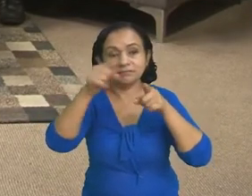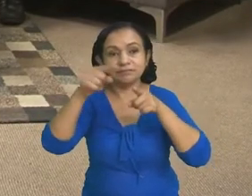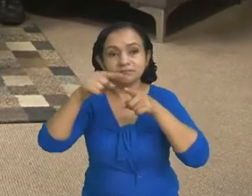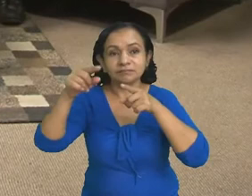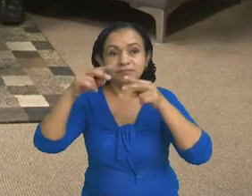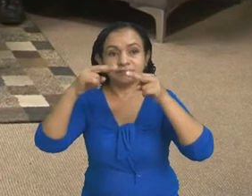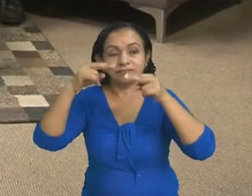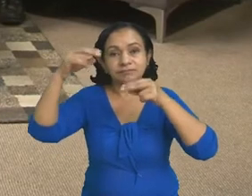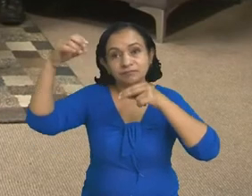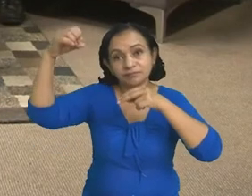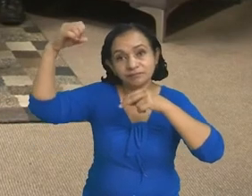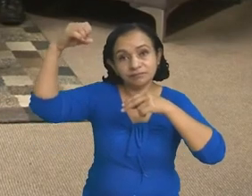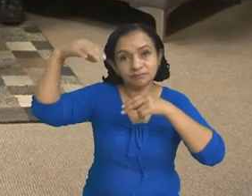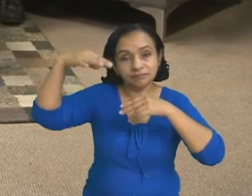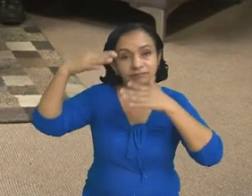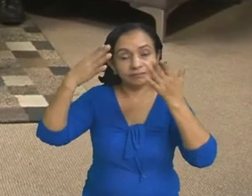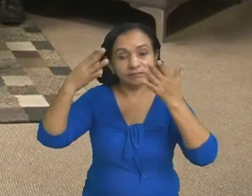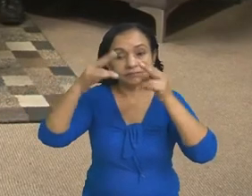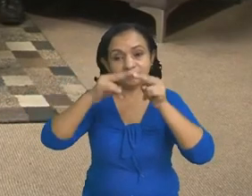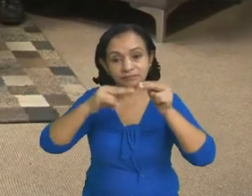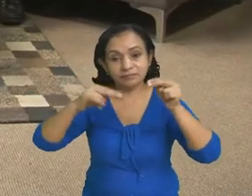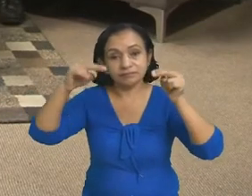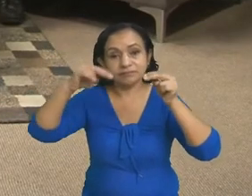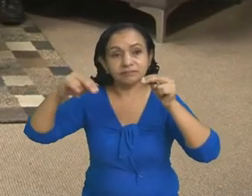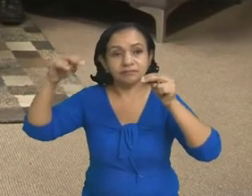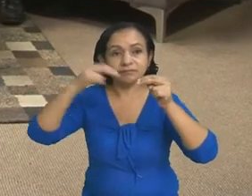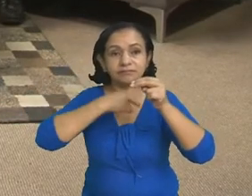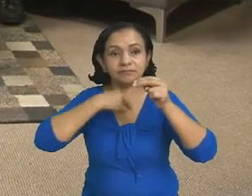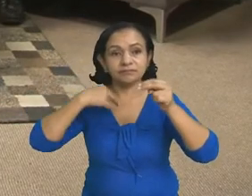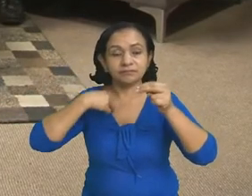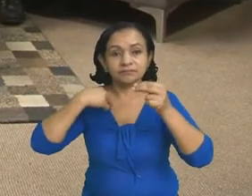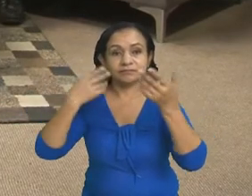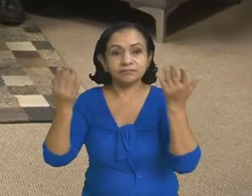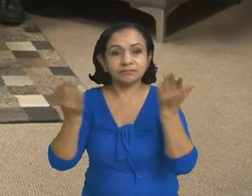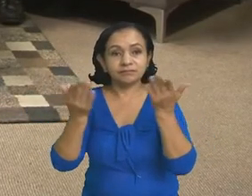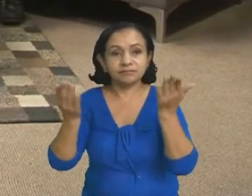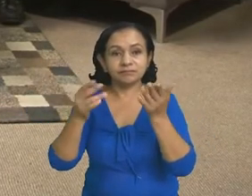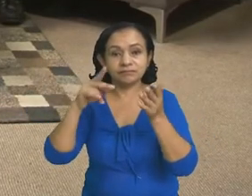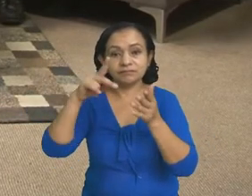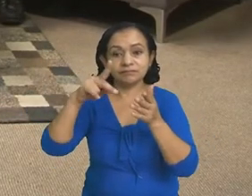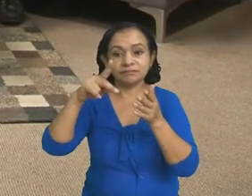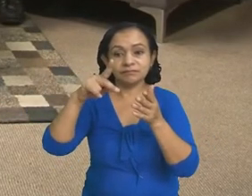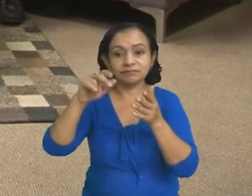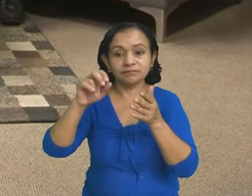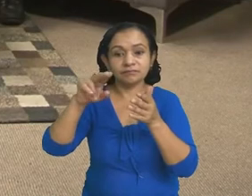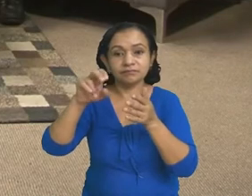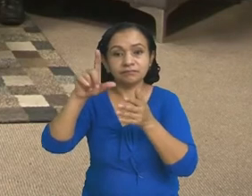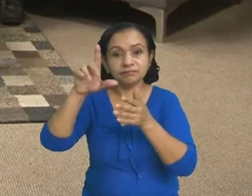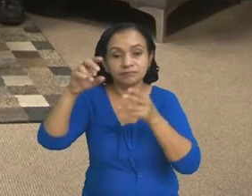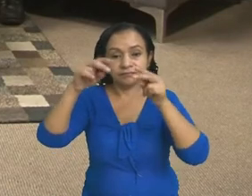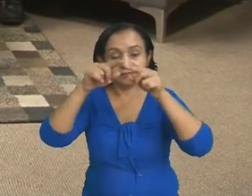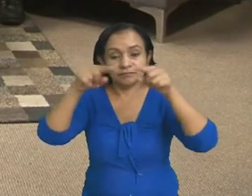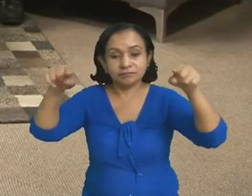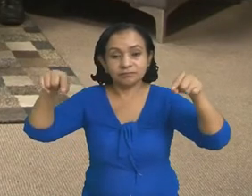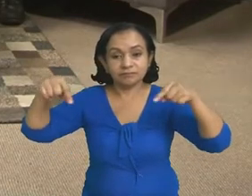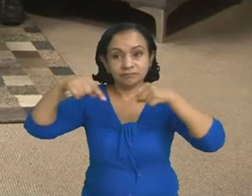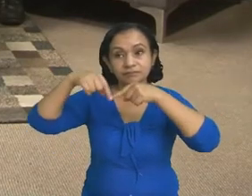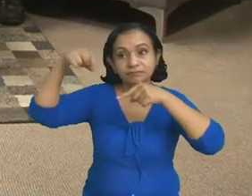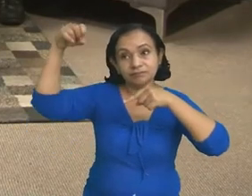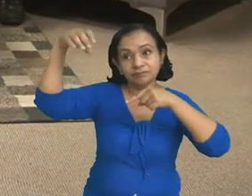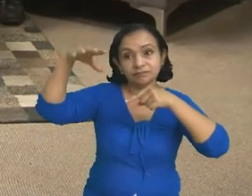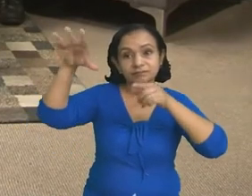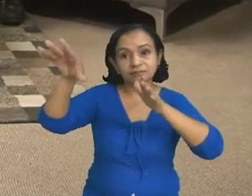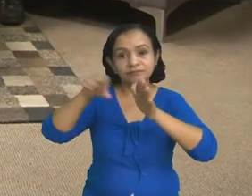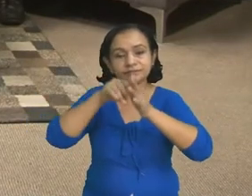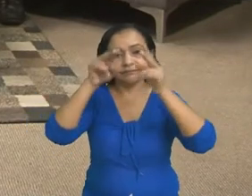energía como la conocemos de forma convencional, se va a hacer a través de un medio alternativo, ¿no? Los paneles solares, ahí incluyendo nuevas tecnologías y nuevos